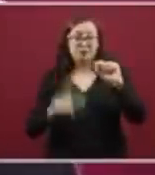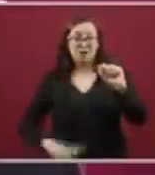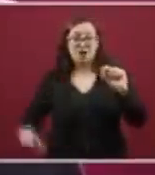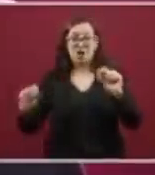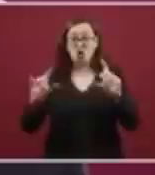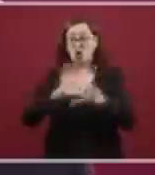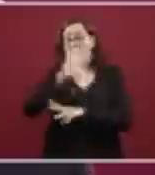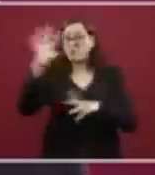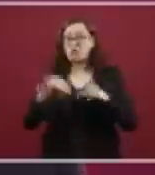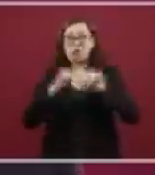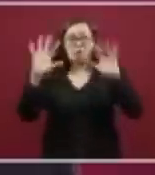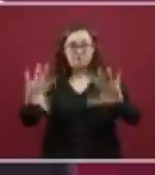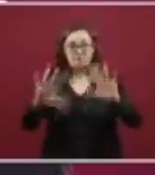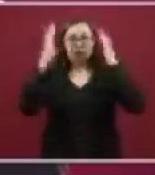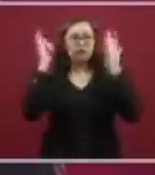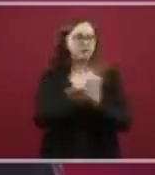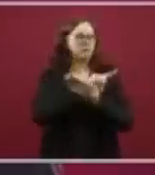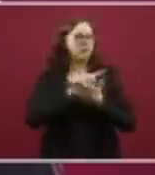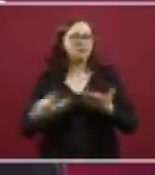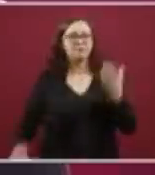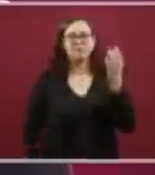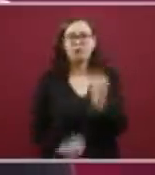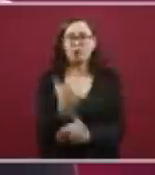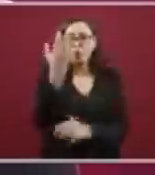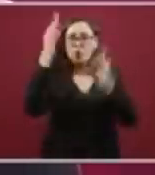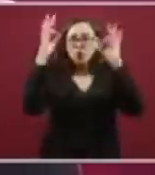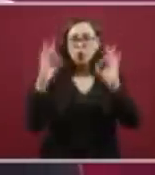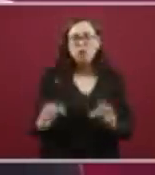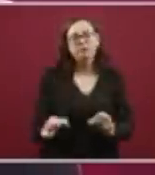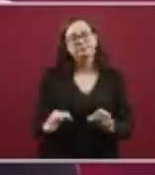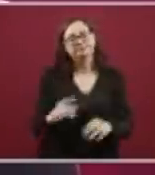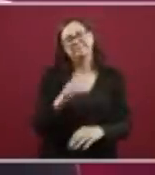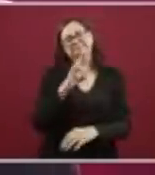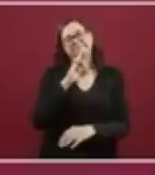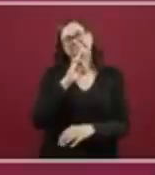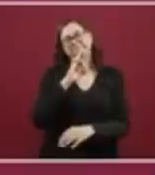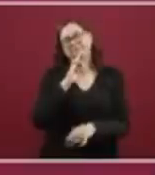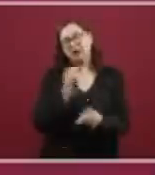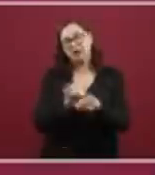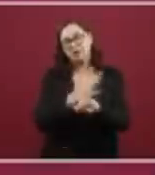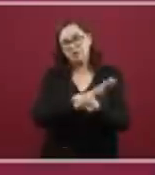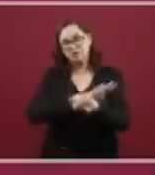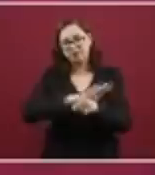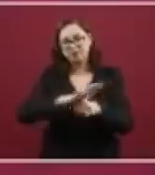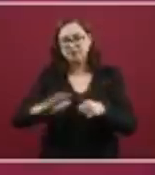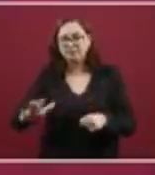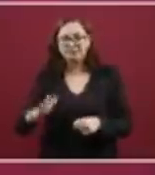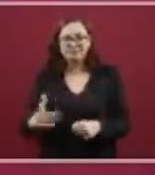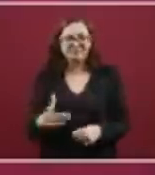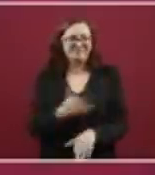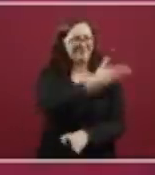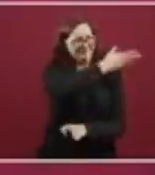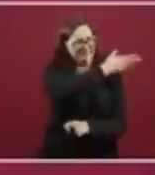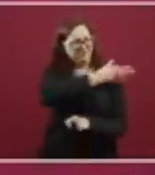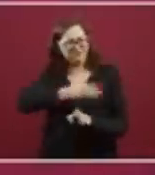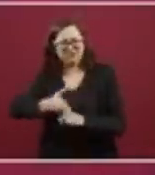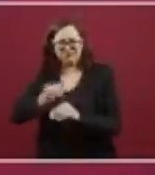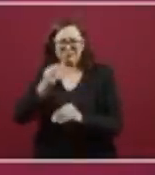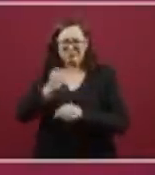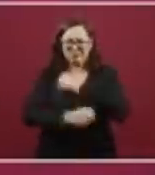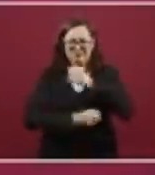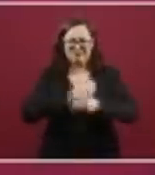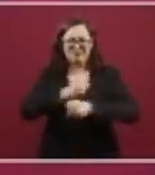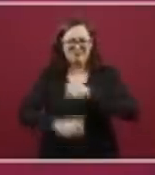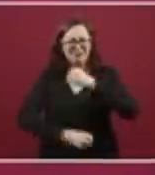de la noche a la mañana un gobierno corrupto que